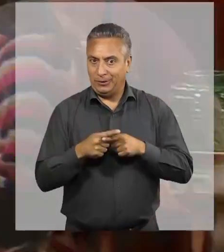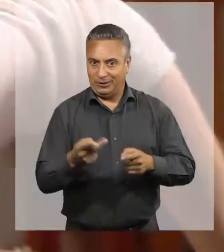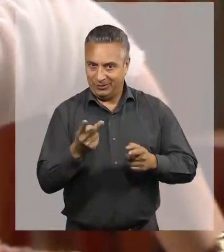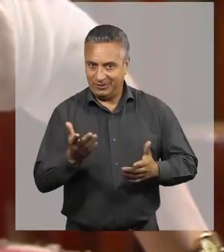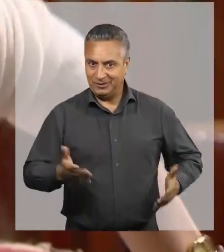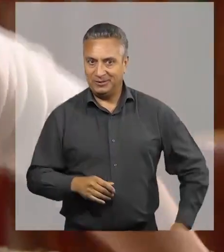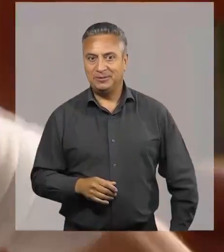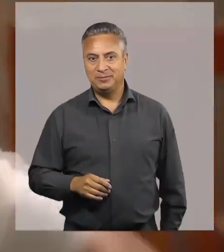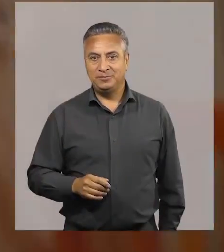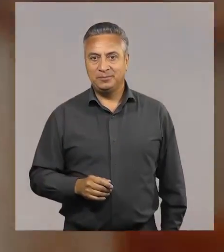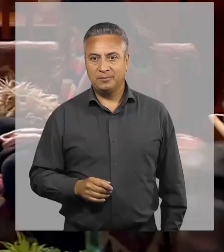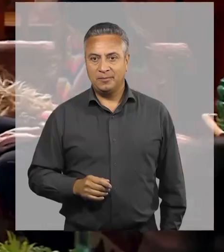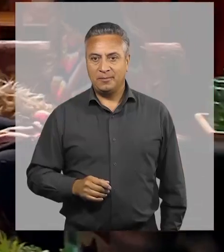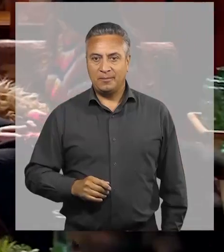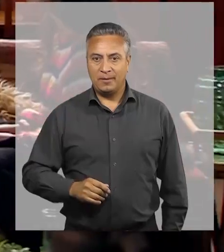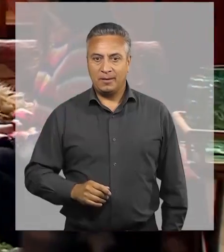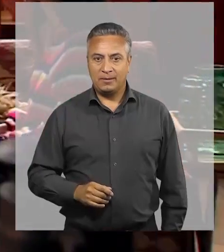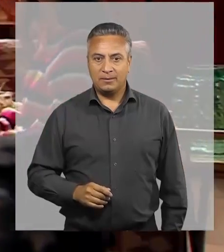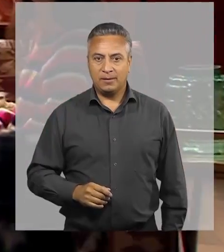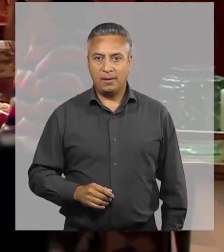dos.